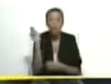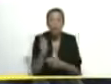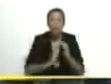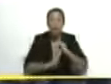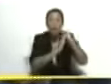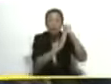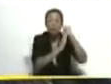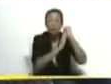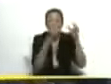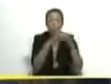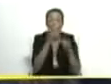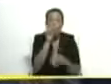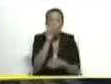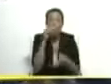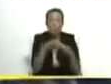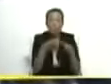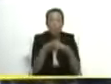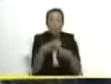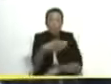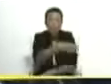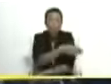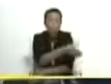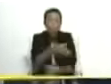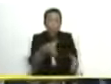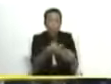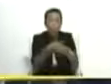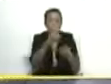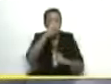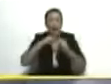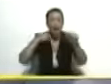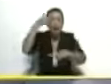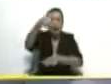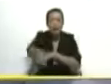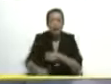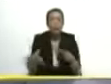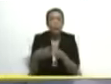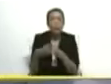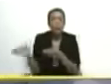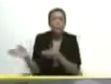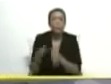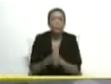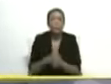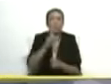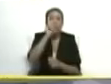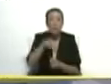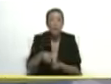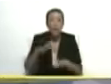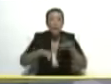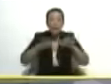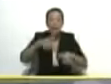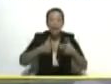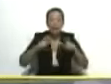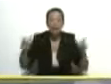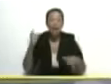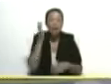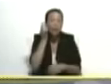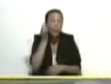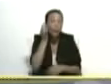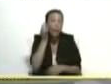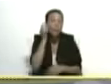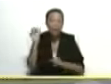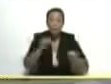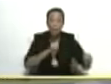líder de la izquierda venezolana por muchos años. A la secretaria general